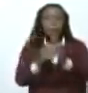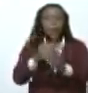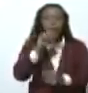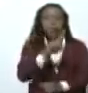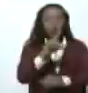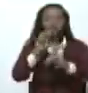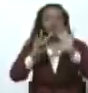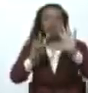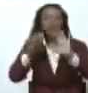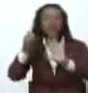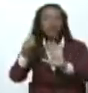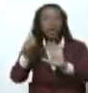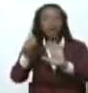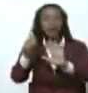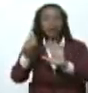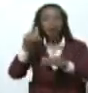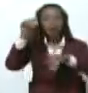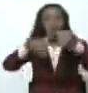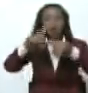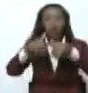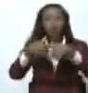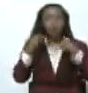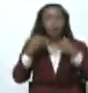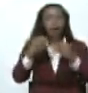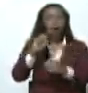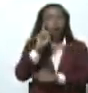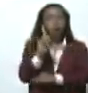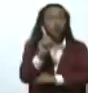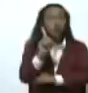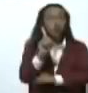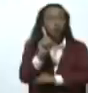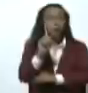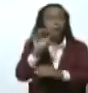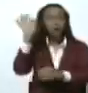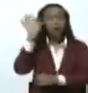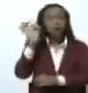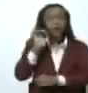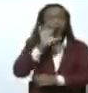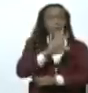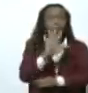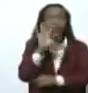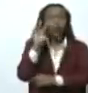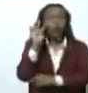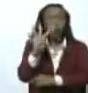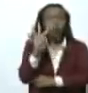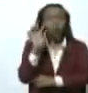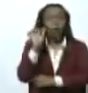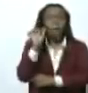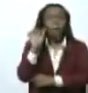323.176 votos, para un porcentaje del